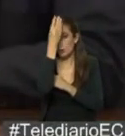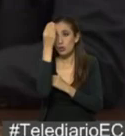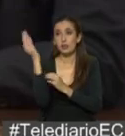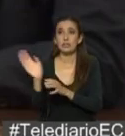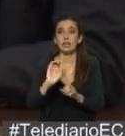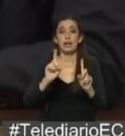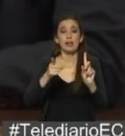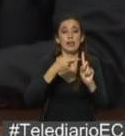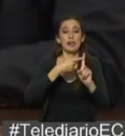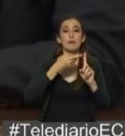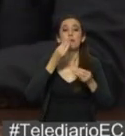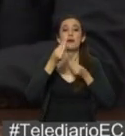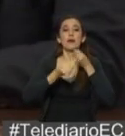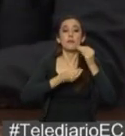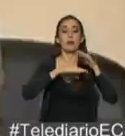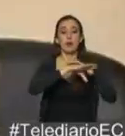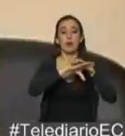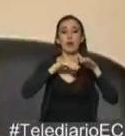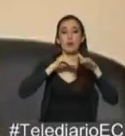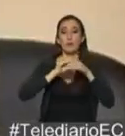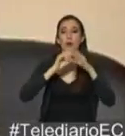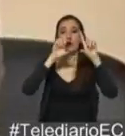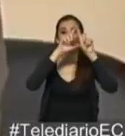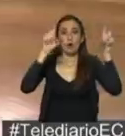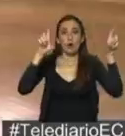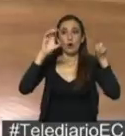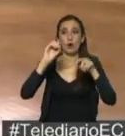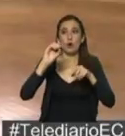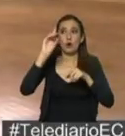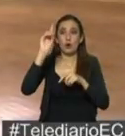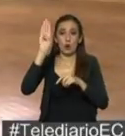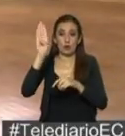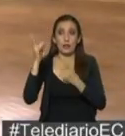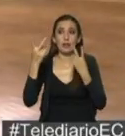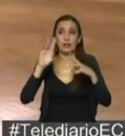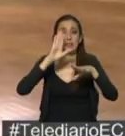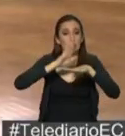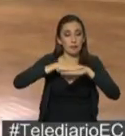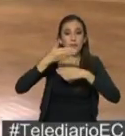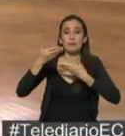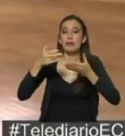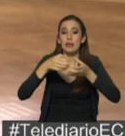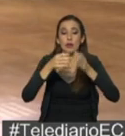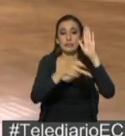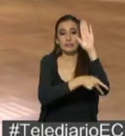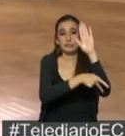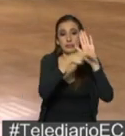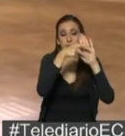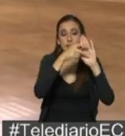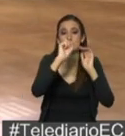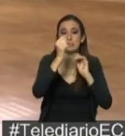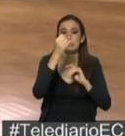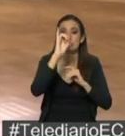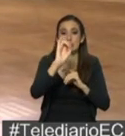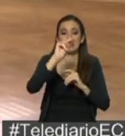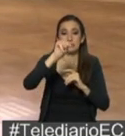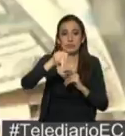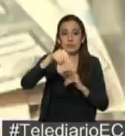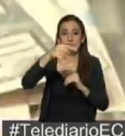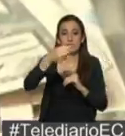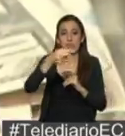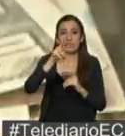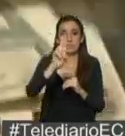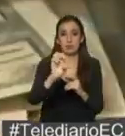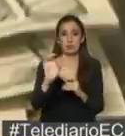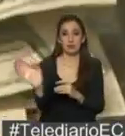primera se le dictó dentro del caso Odebrecht y además está llamado a juicio en el caso del campo petrolero Singue por el delito de peculado.